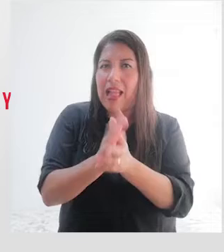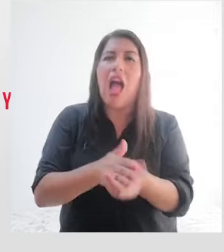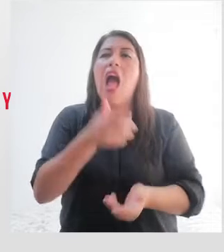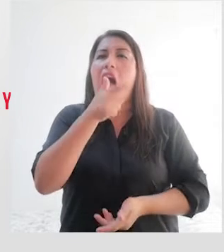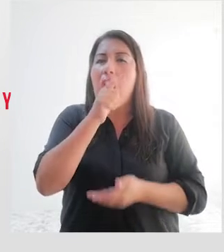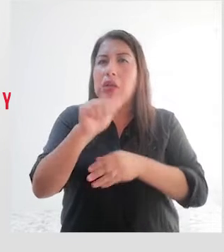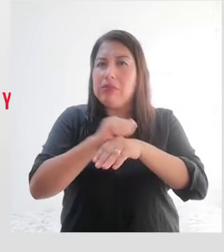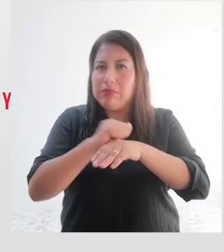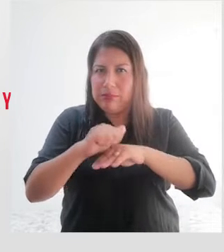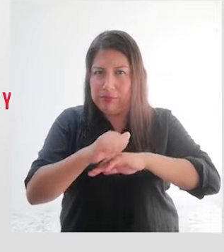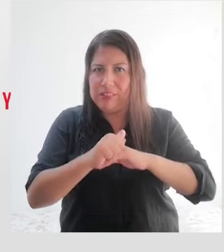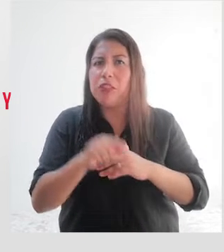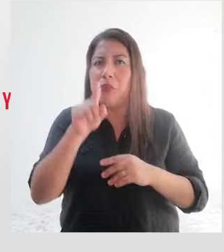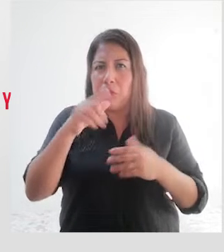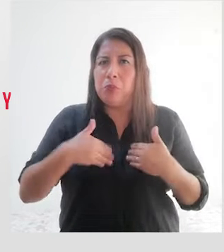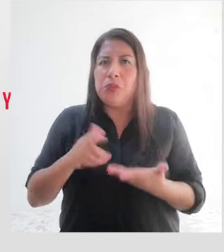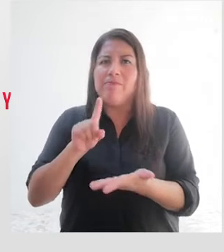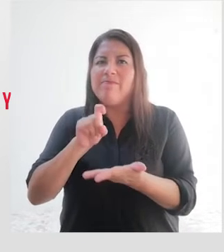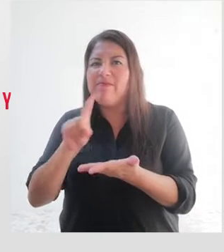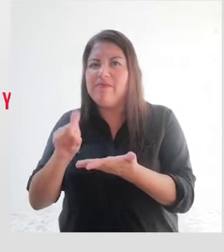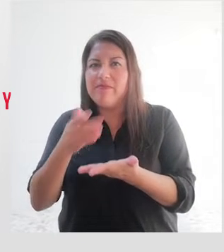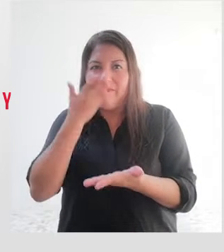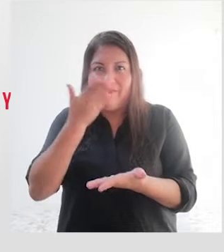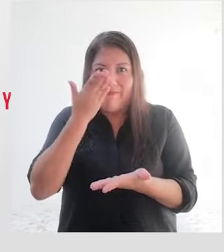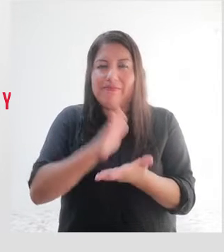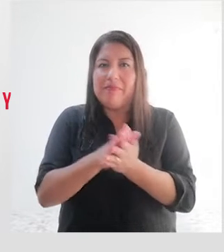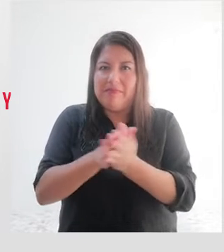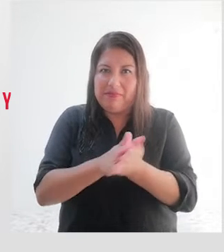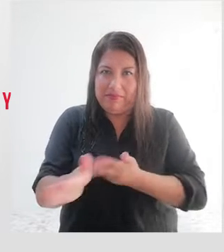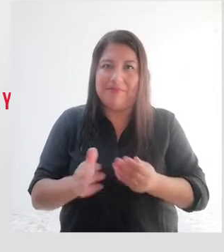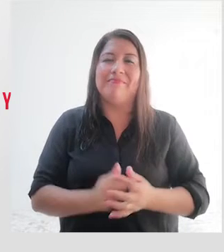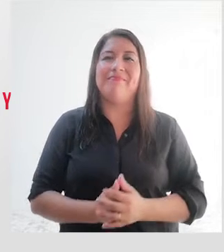las manos con agua y jabón. También podemos desinfectarlas con alcohol.